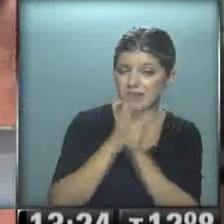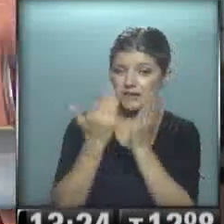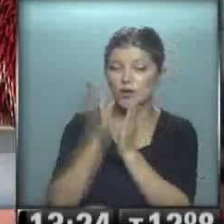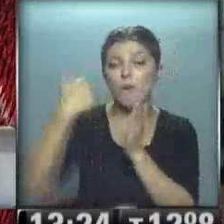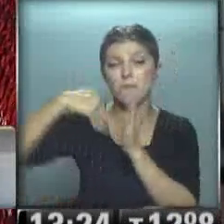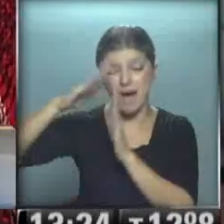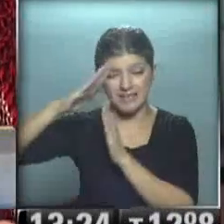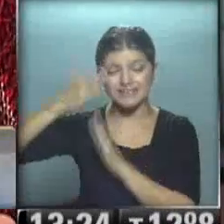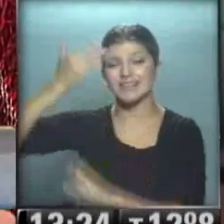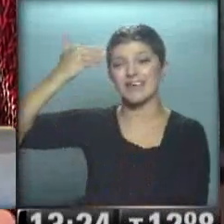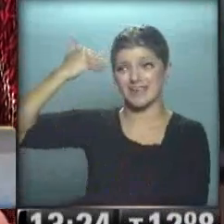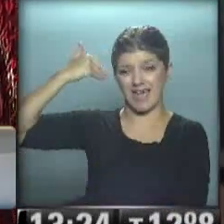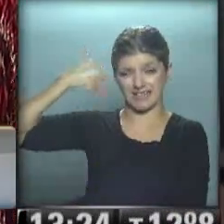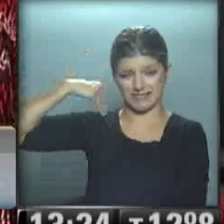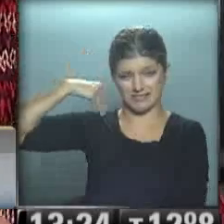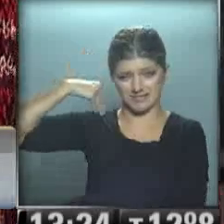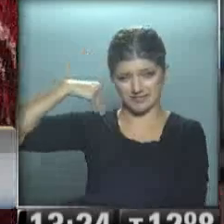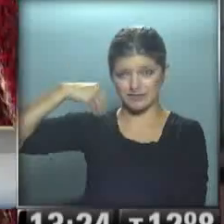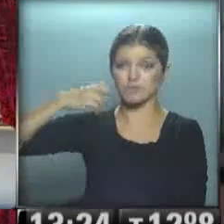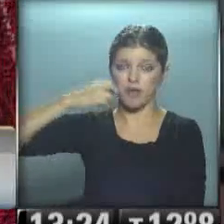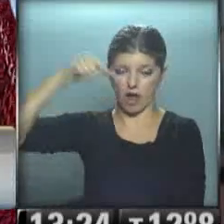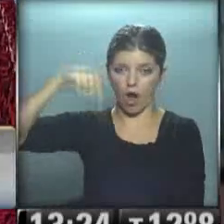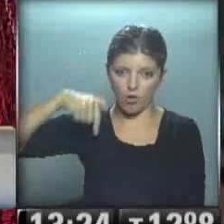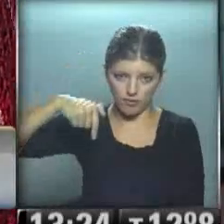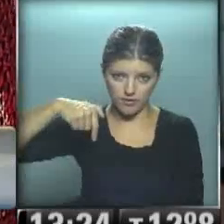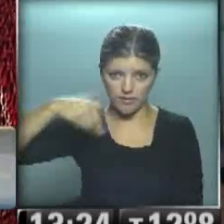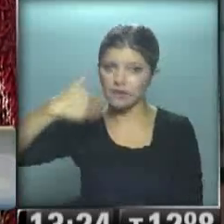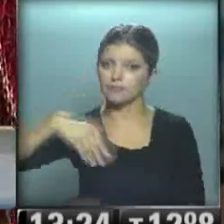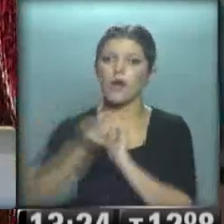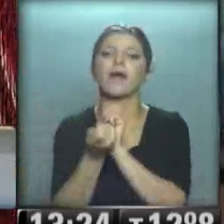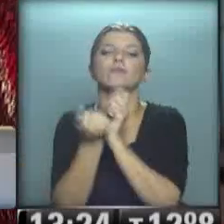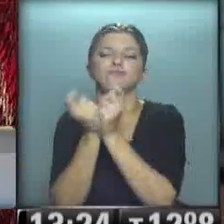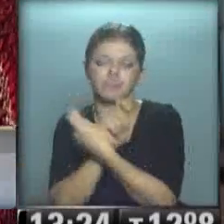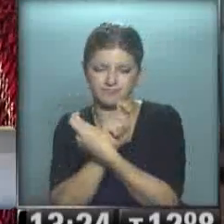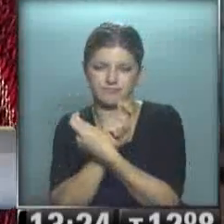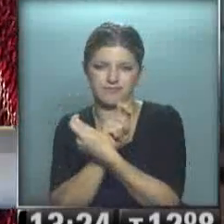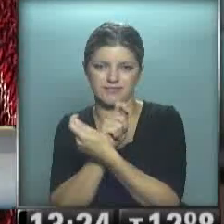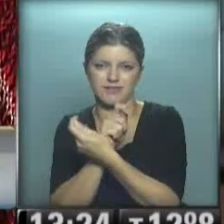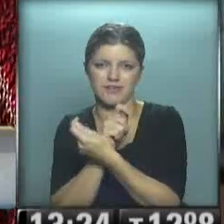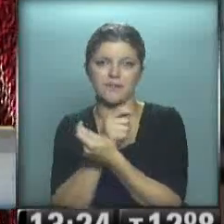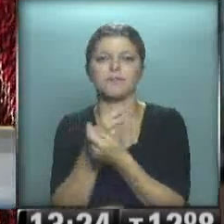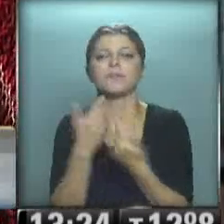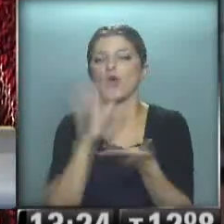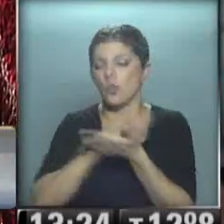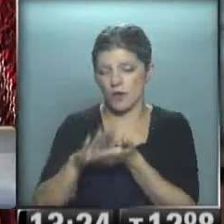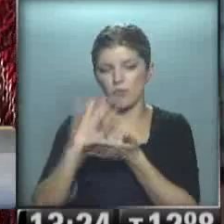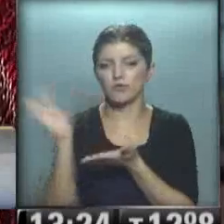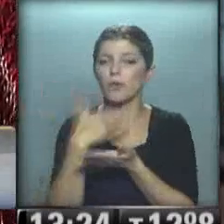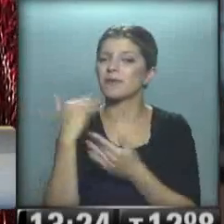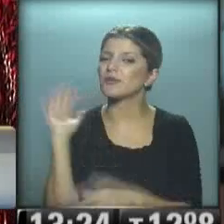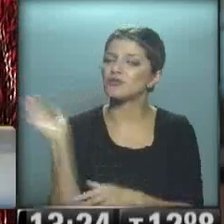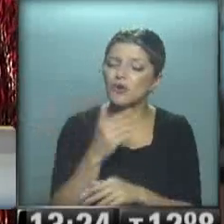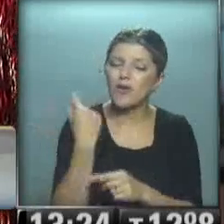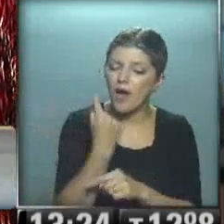digamos, de la época del Imperio Otomano, ahora se acaba de reinaugurar, otra vez hecha nuevo, pero todo es,